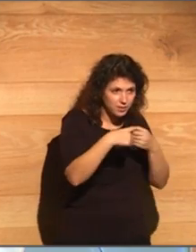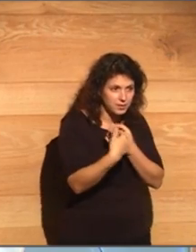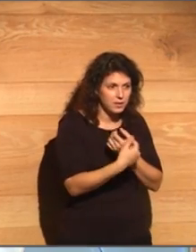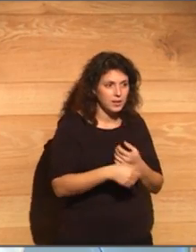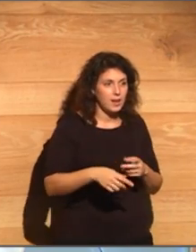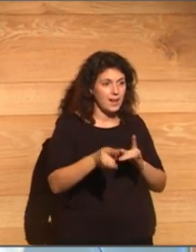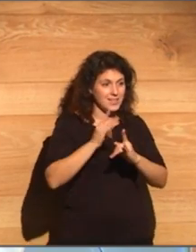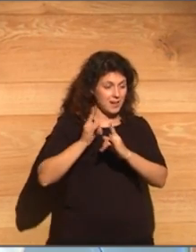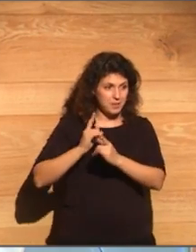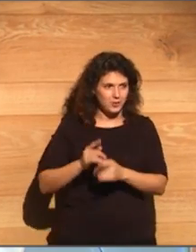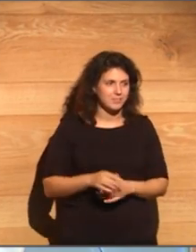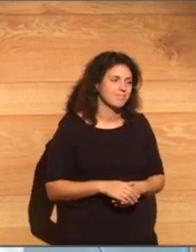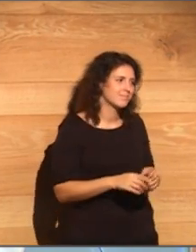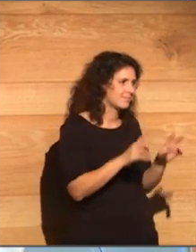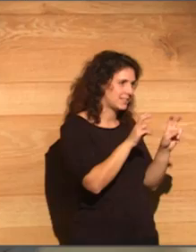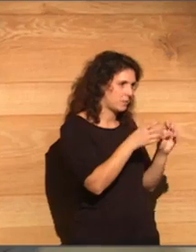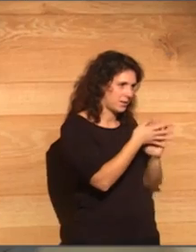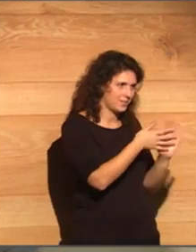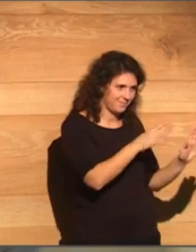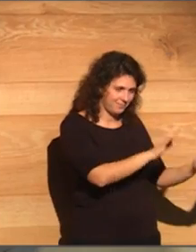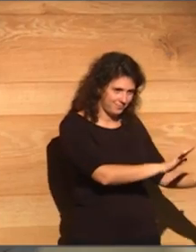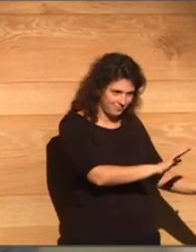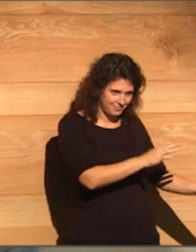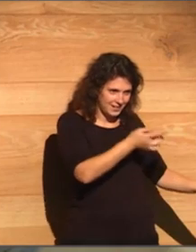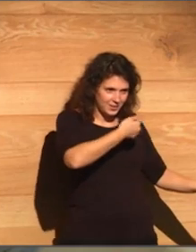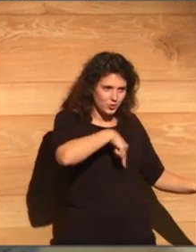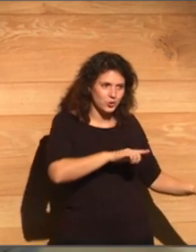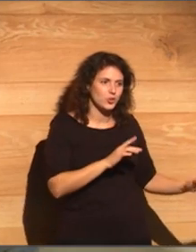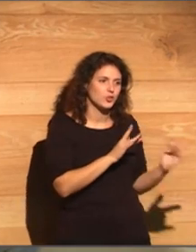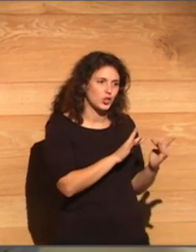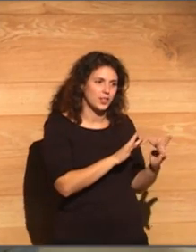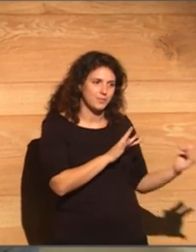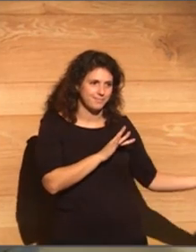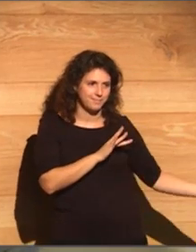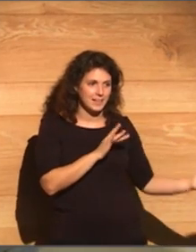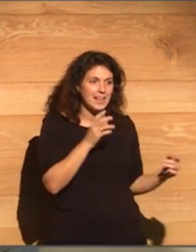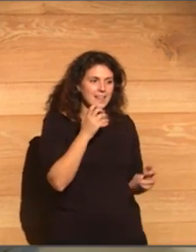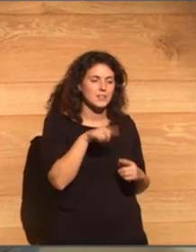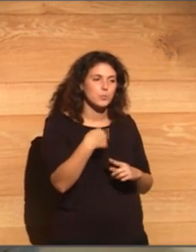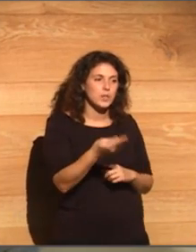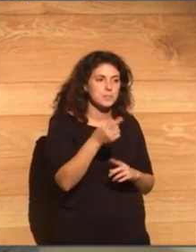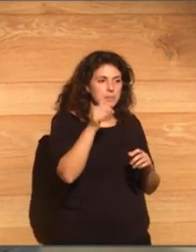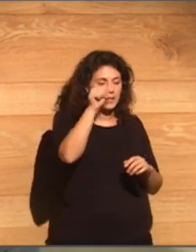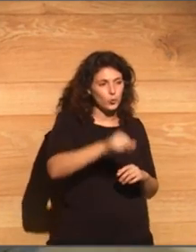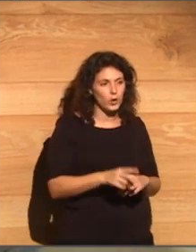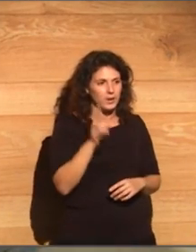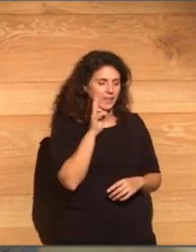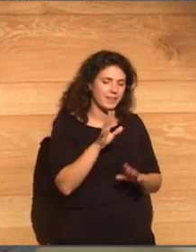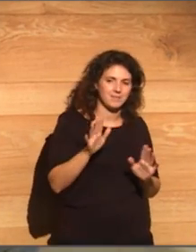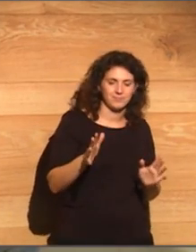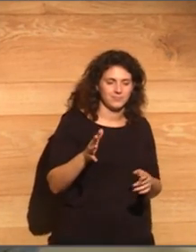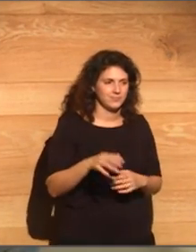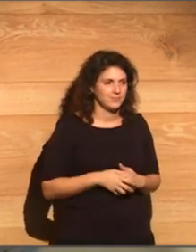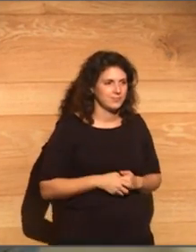No voy a entrar ahí, por favor. que no nos llamaron y lo llevamos muy mal. Yo... Luego al ver la película digo, bueno, tampoco pasa nada. Bueno, tampoco pasa nada,